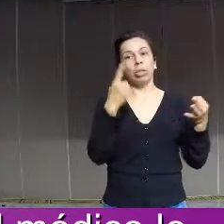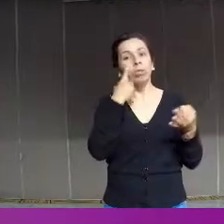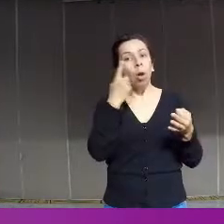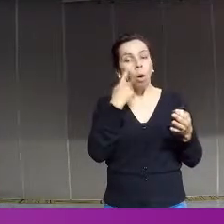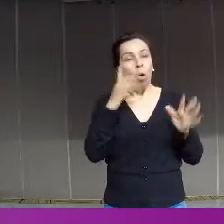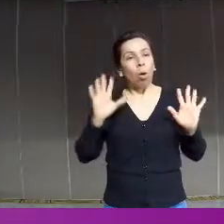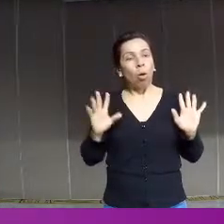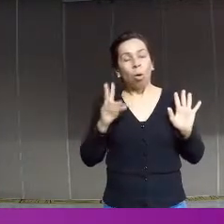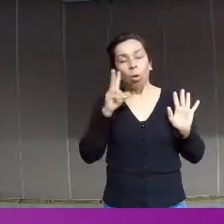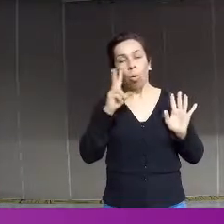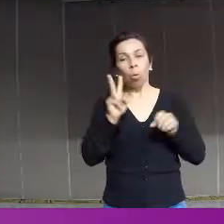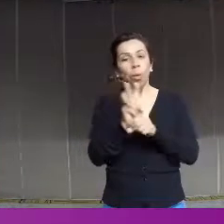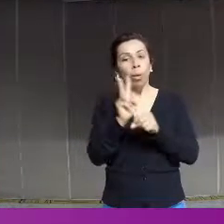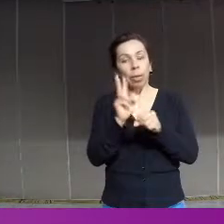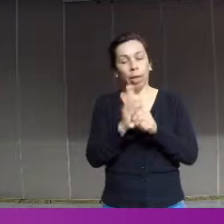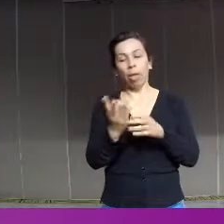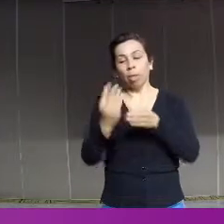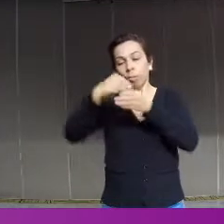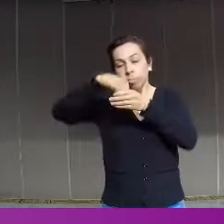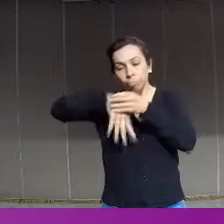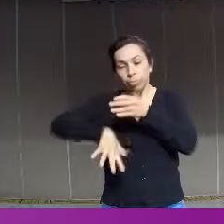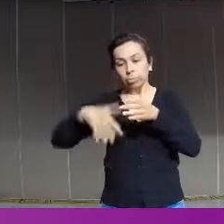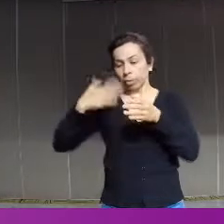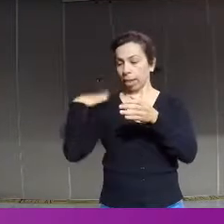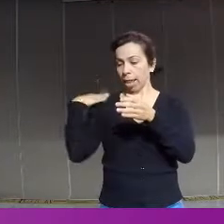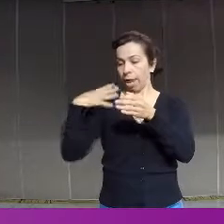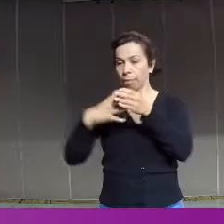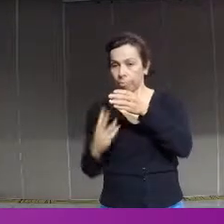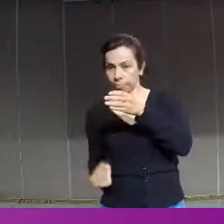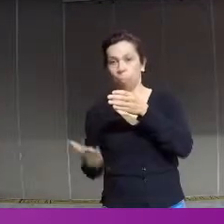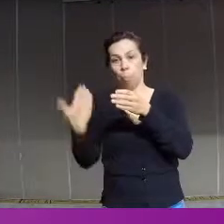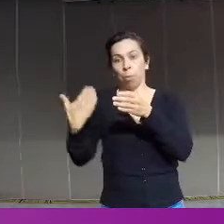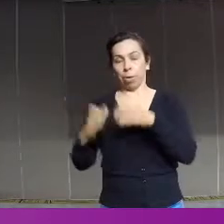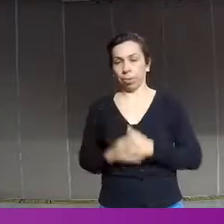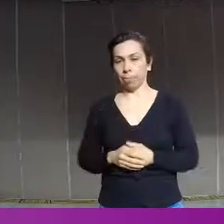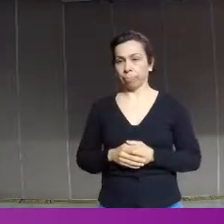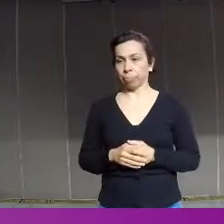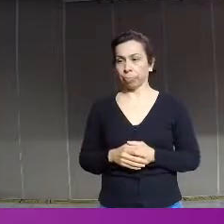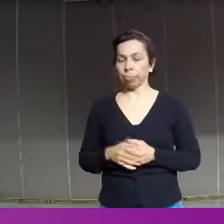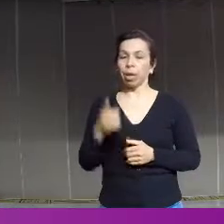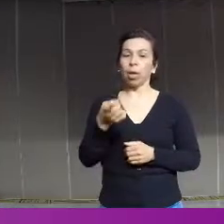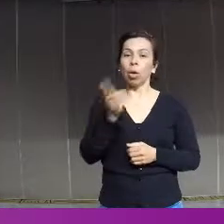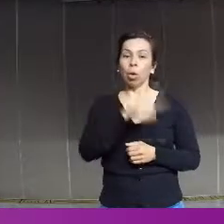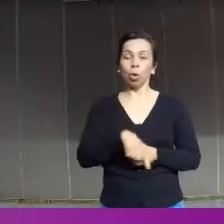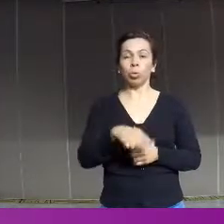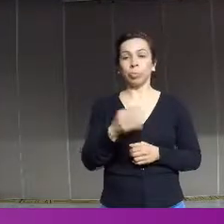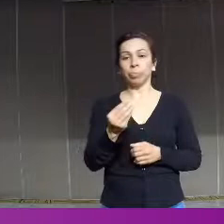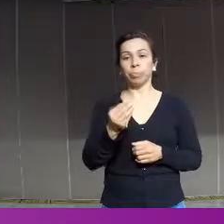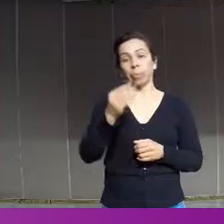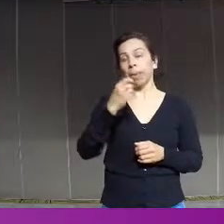después el paciente se pueda aspirar. Lo mismo que las secreciones que se veían en la otra videodeglución. Quizás en